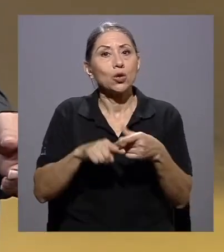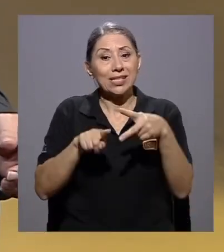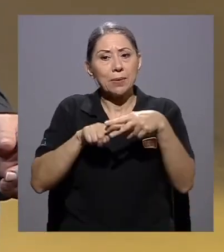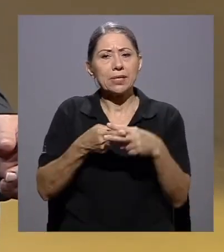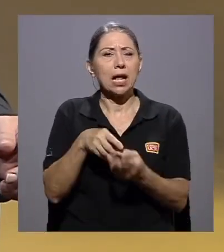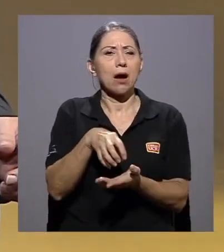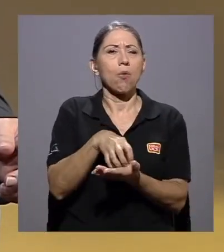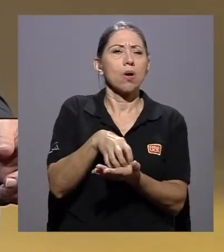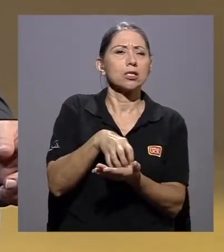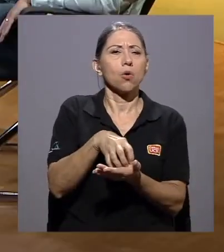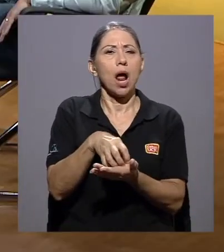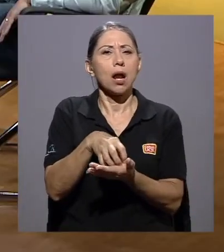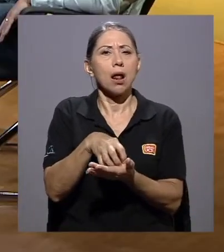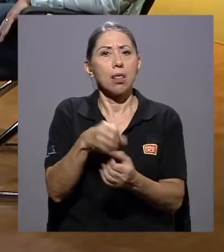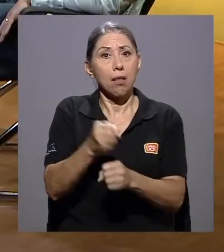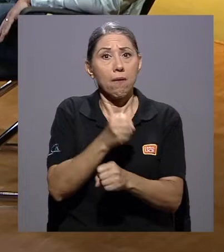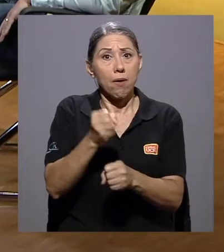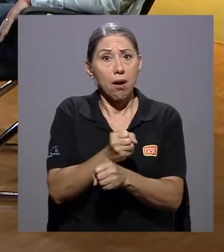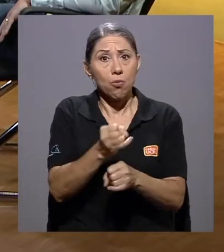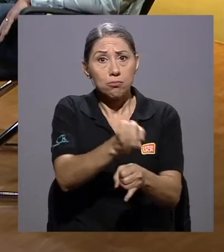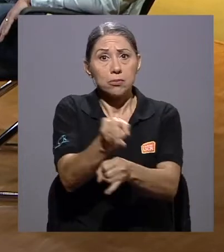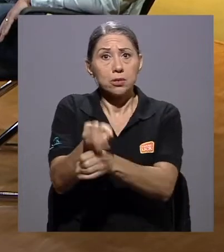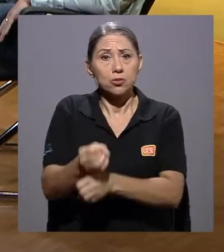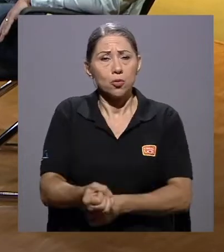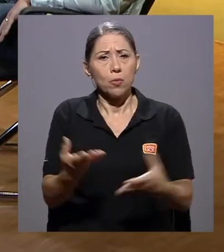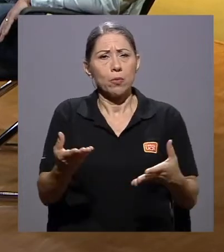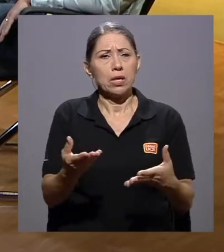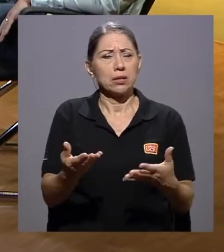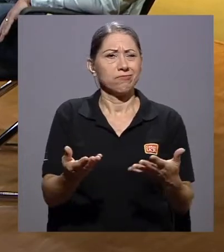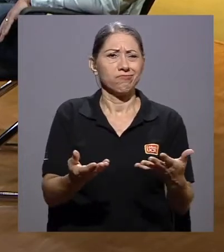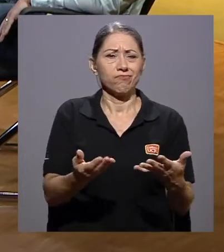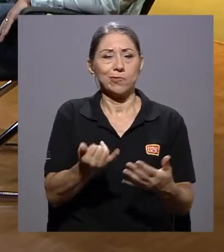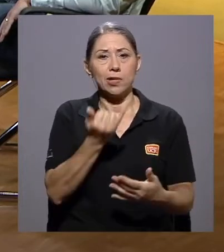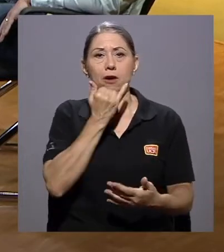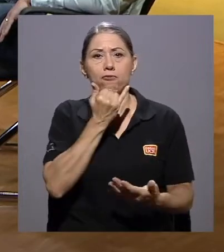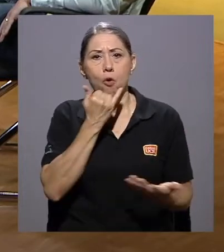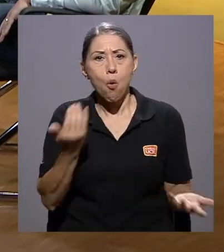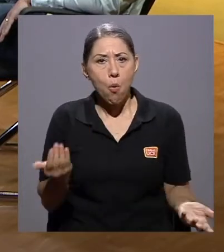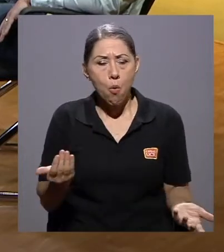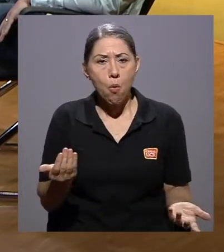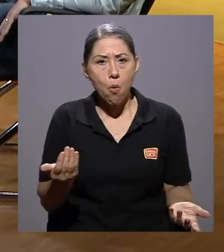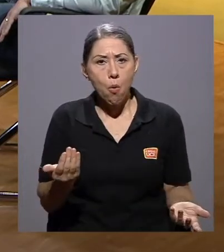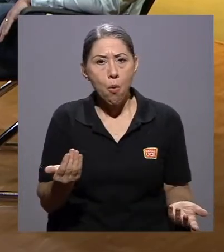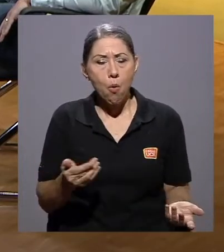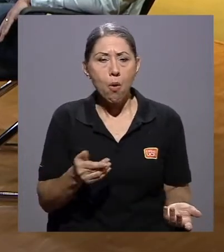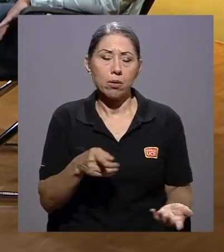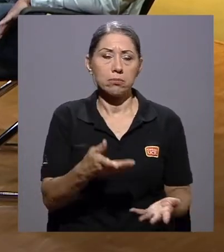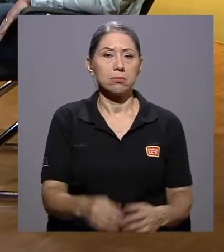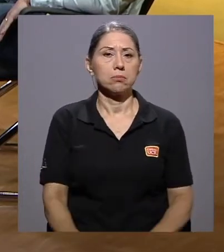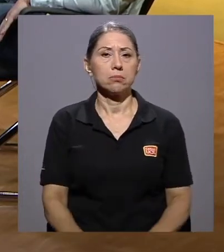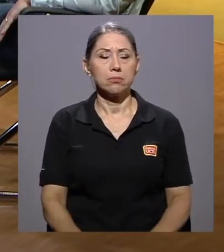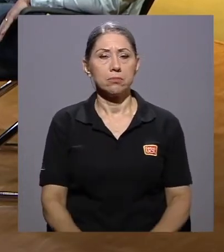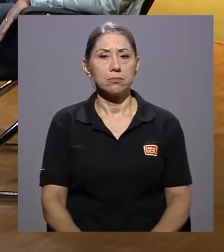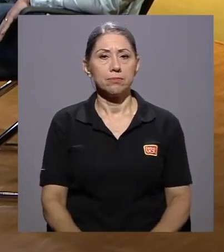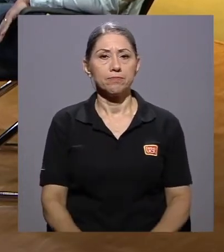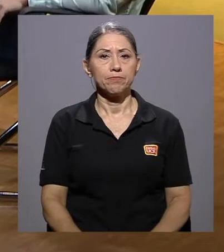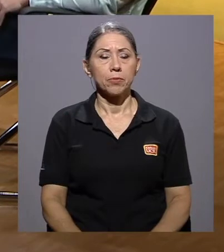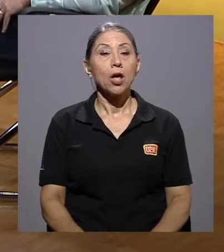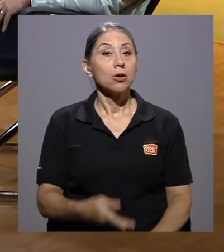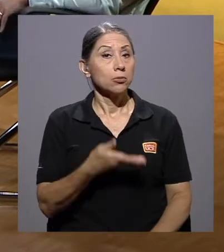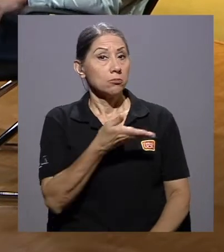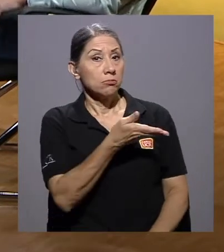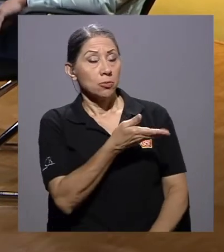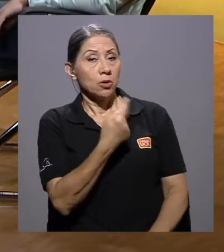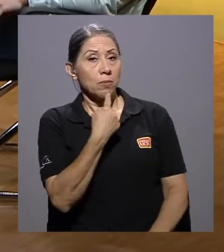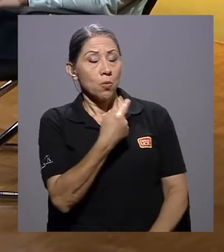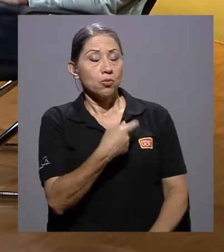funcionalidad pública me parece que es erróneo en esta condición. Jonathan, vos, bueno, en esta